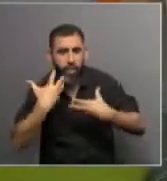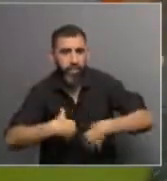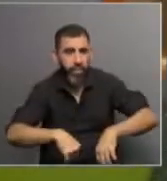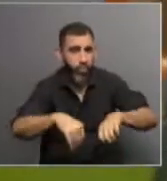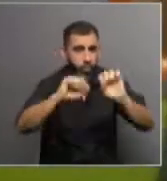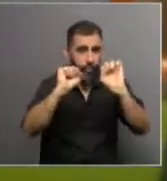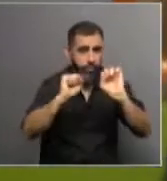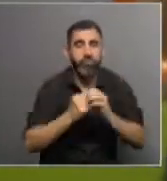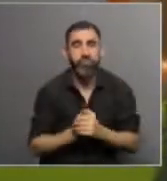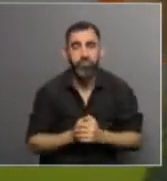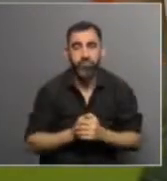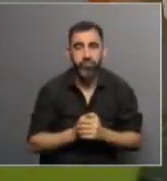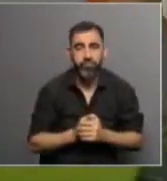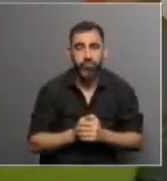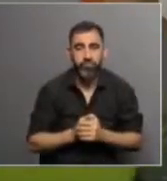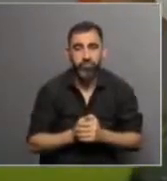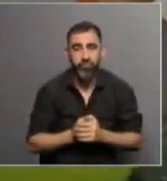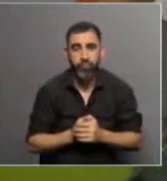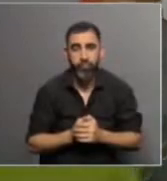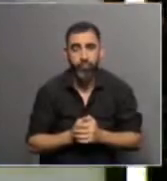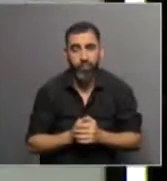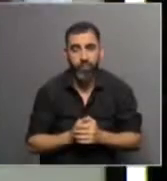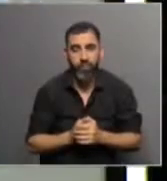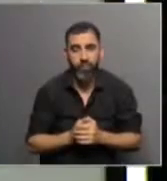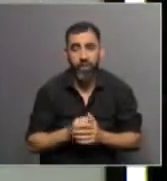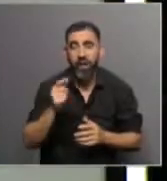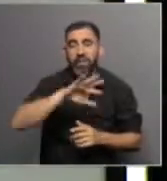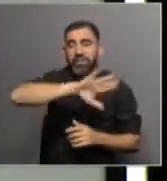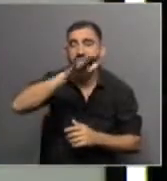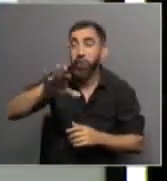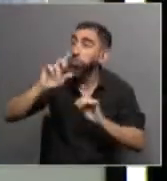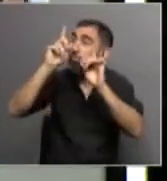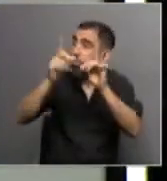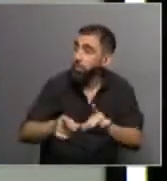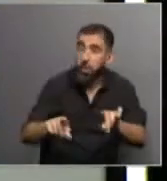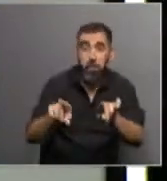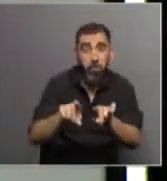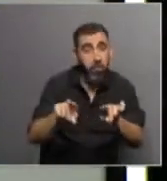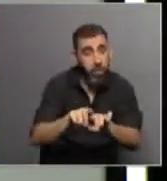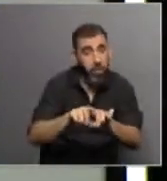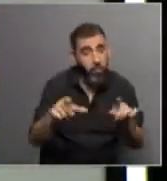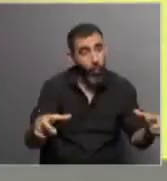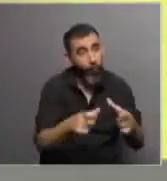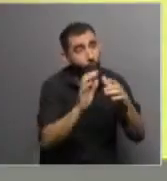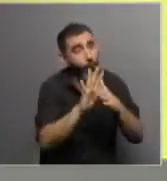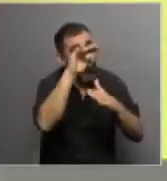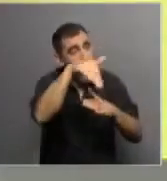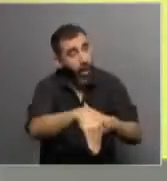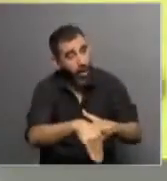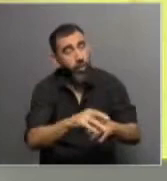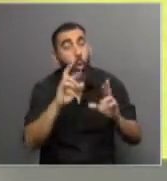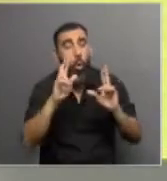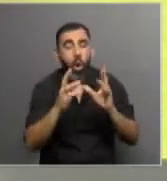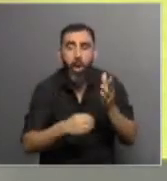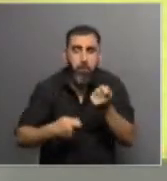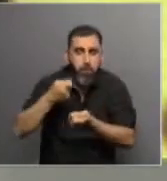sé cuándo nos contarán, bueno, mira, aquel otro cerrito resulta que también estaba asociado a algún otro episodio. Sí, ojalá que se siga